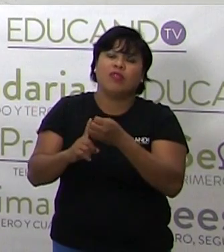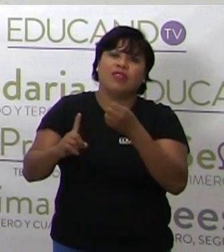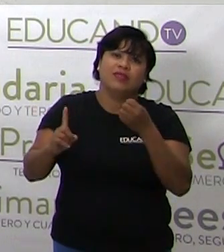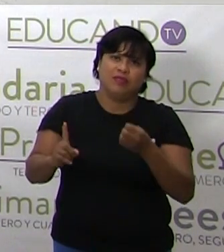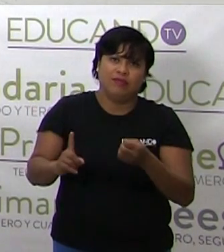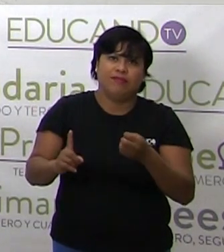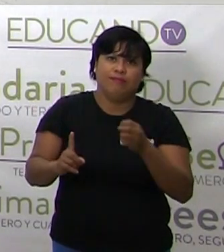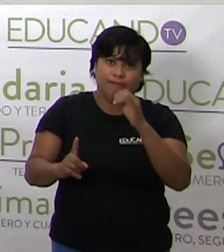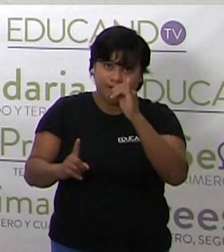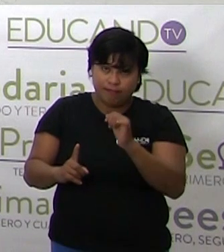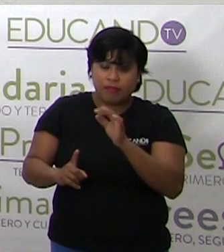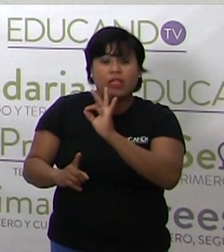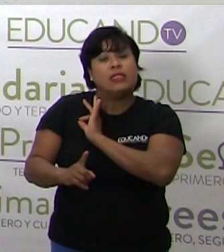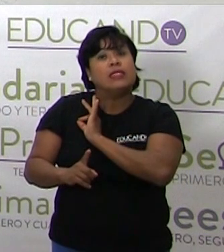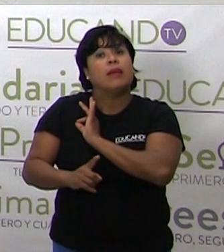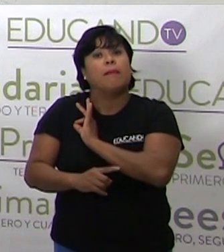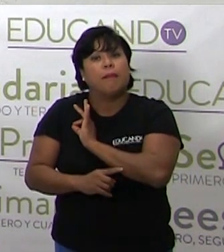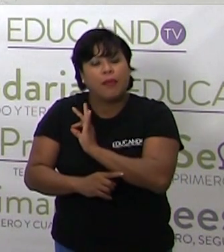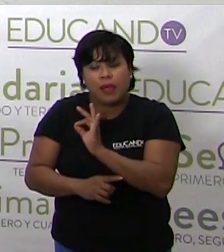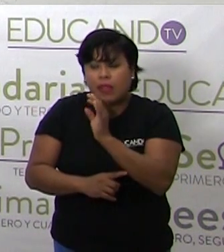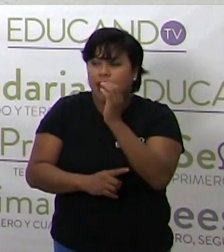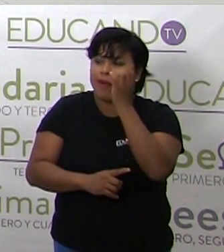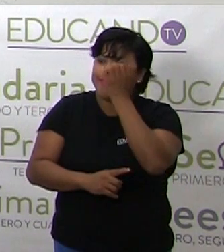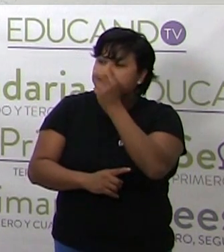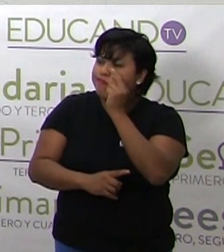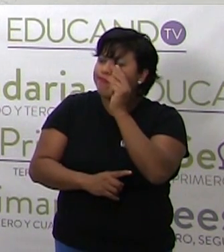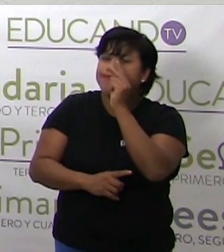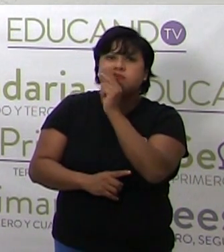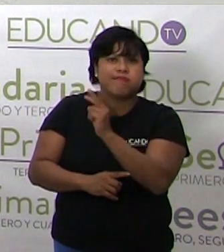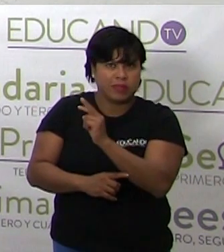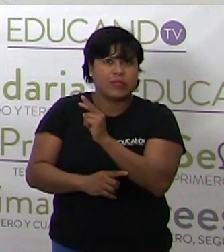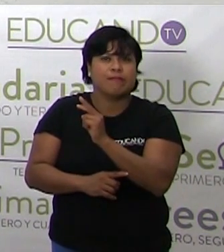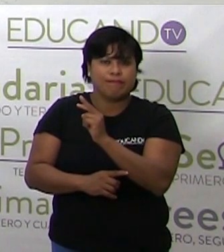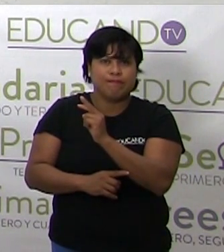¿sí? Se puede observar